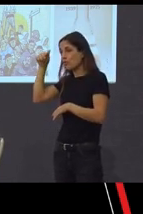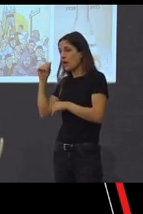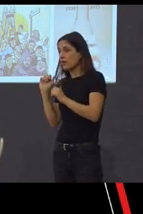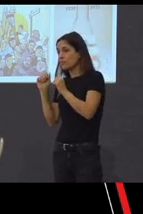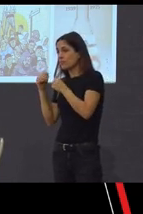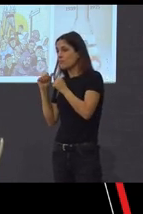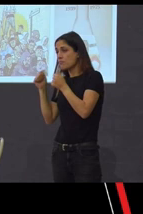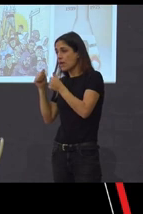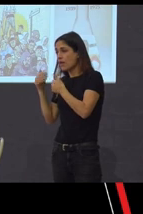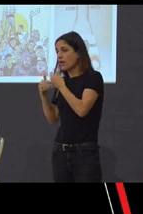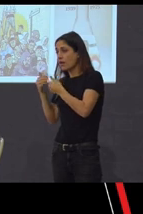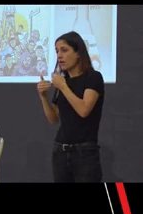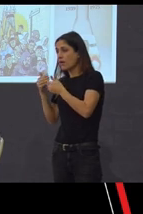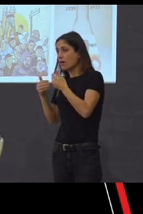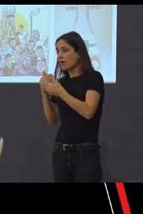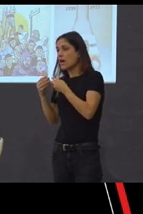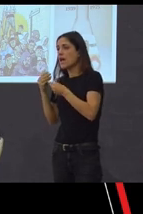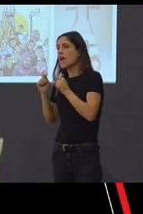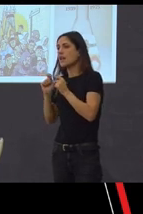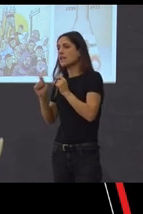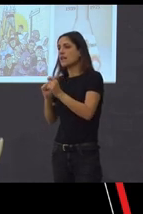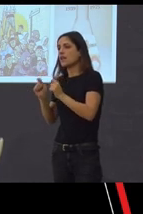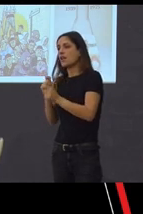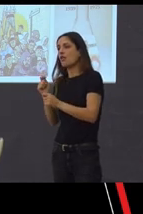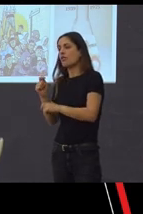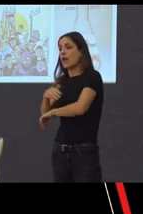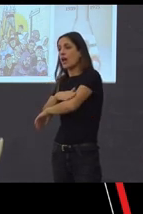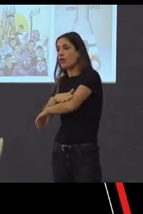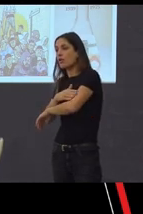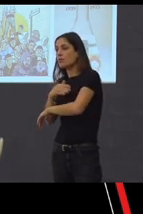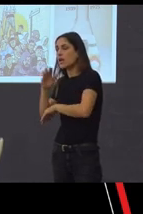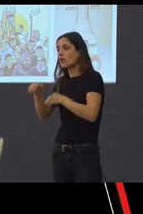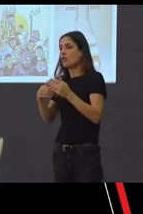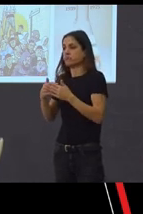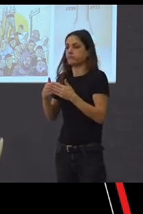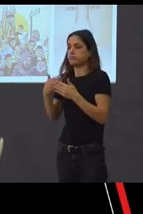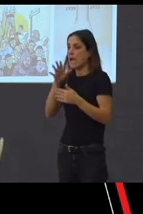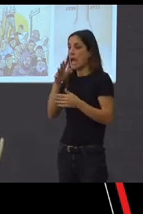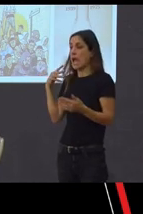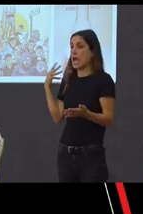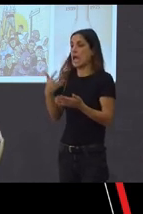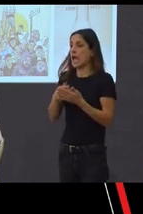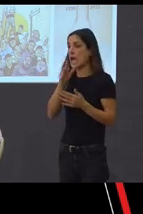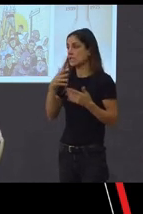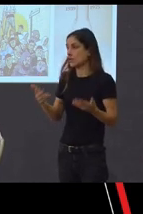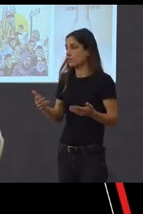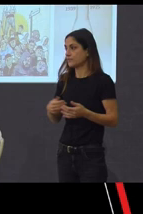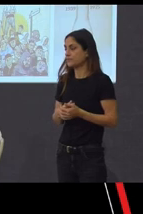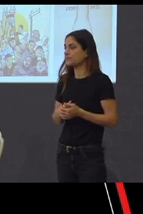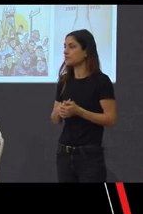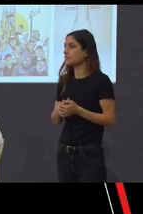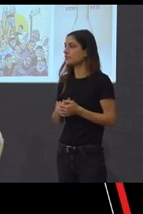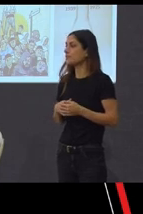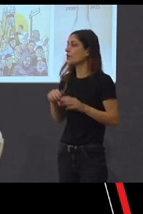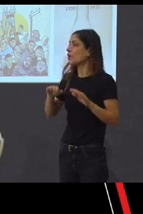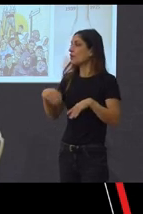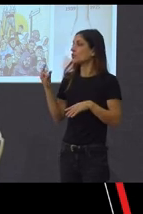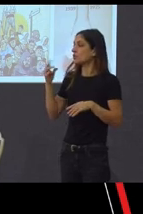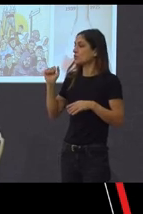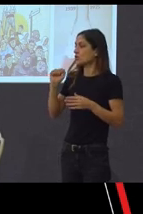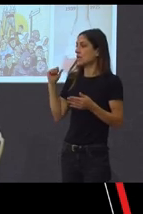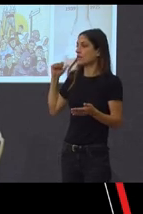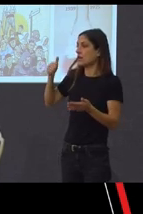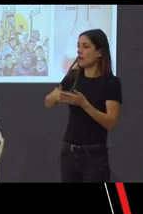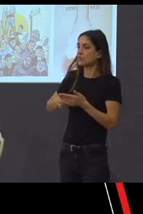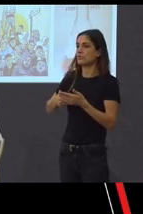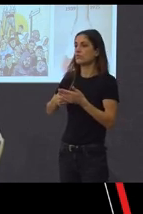presente. Por lo tanto, cando falamos da investigación histórica, do que fixemos os historiadores nos últimos 30 anos, pero eu diría especialmente nos